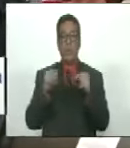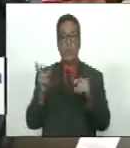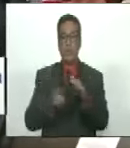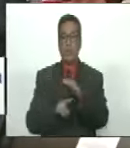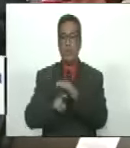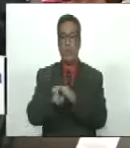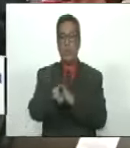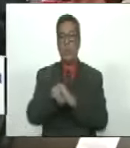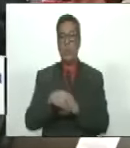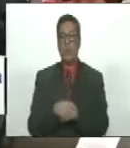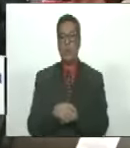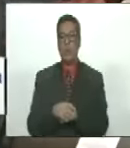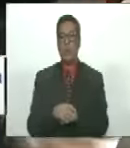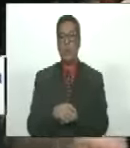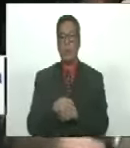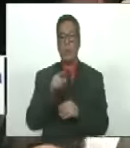ríos.